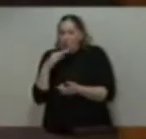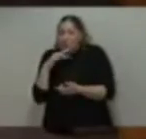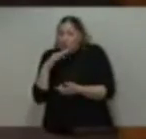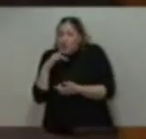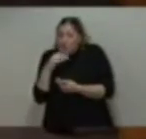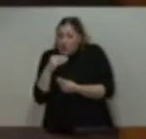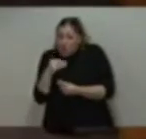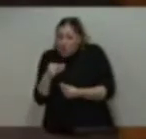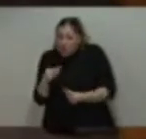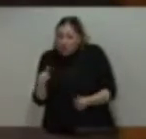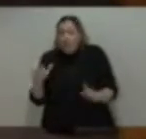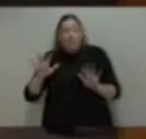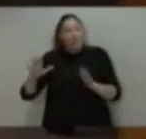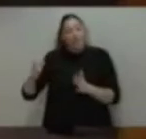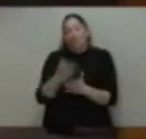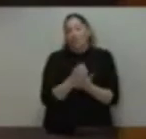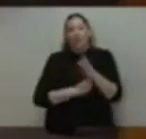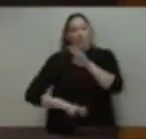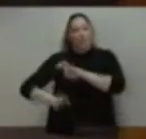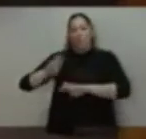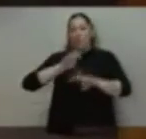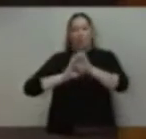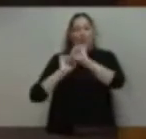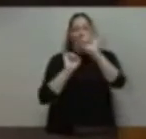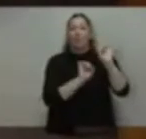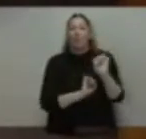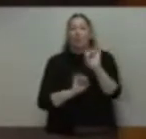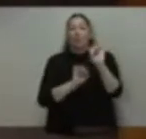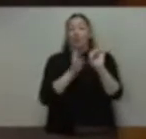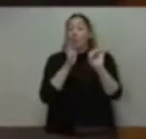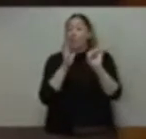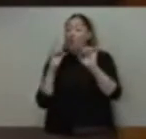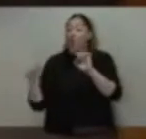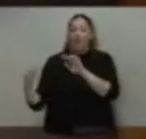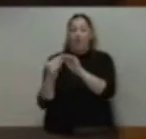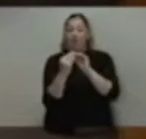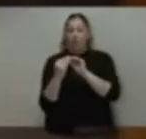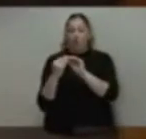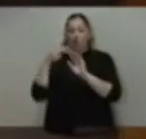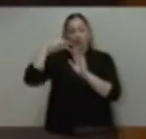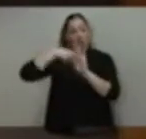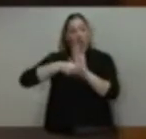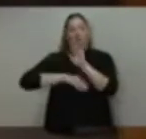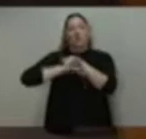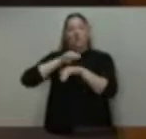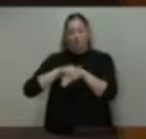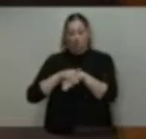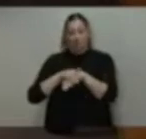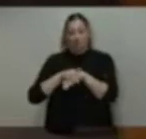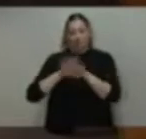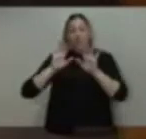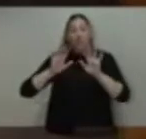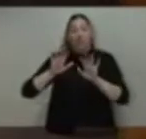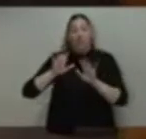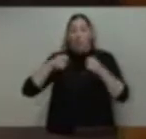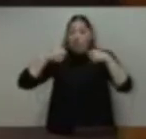buscando la protección, porque el denominador común es que todos respetan las normas de la institución. Pero claro, el personaje protagonista